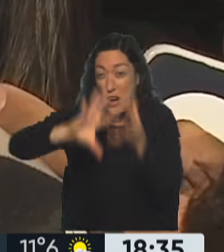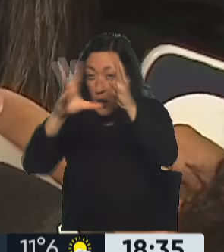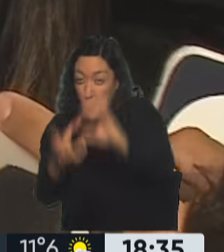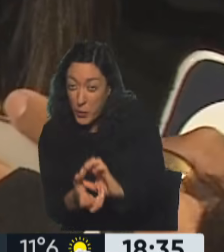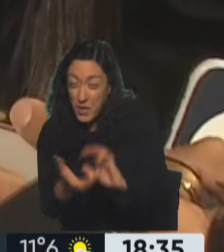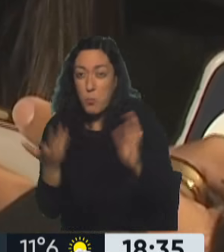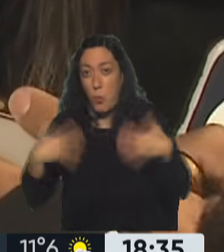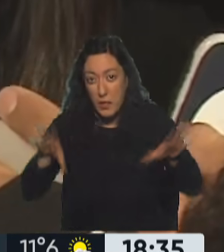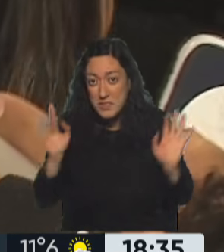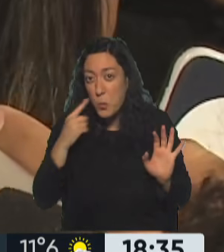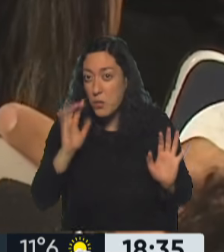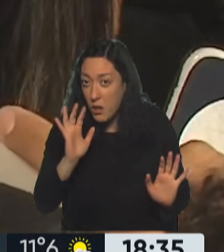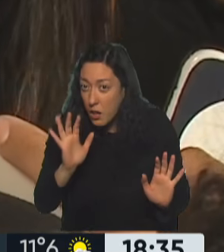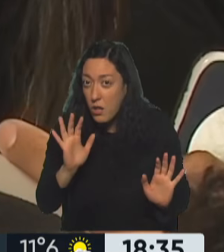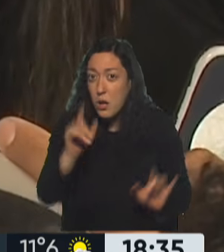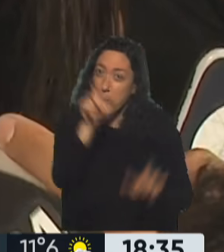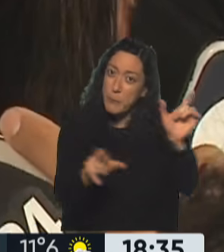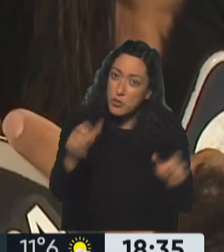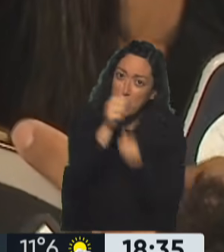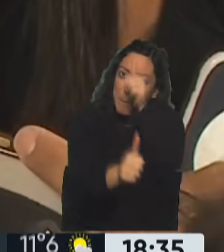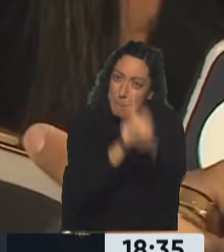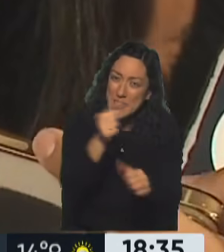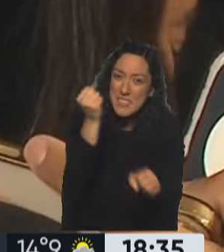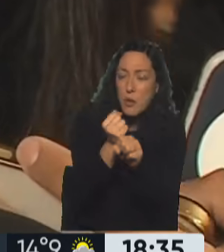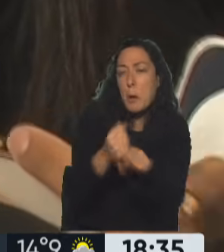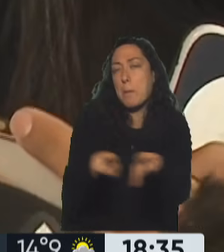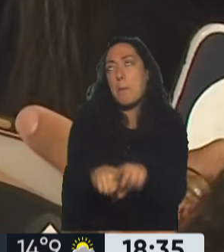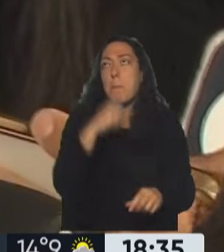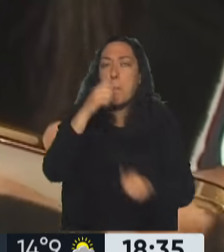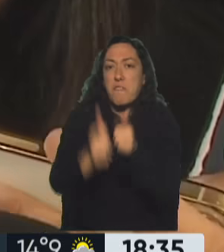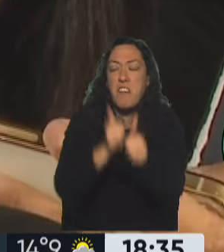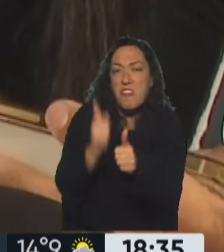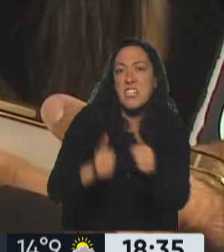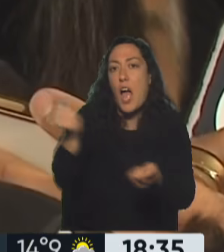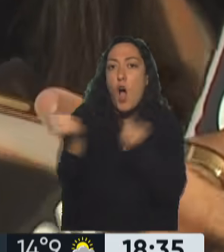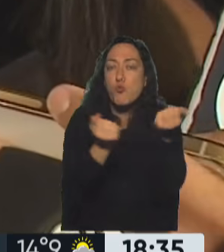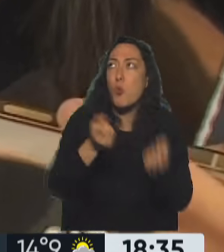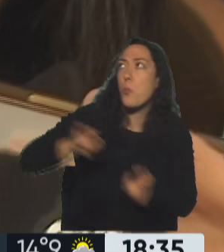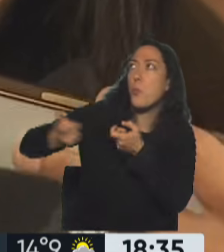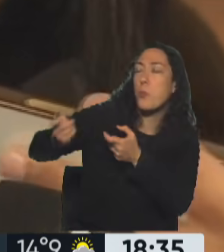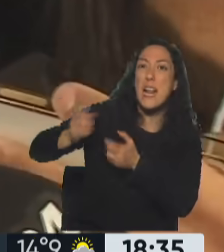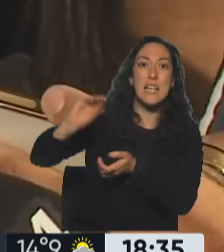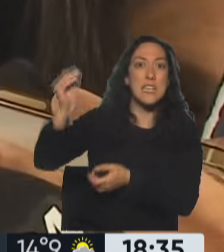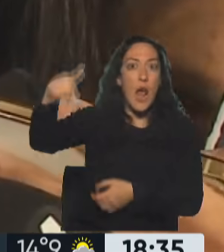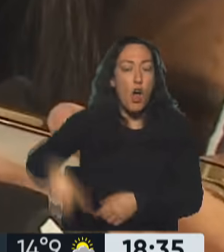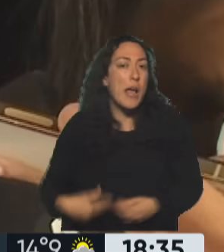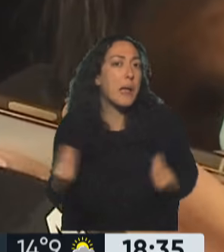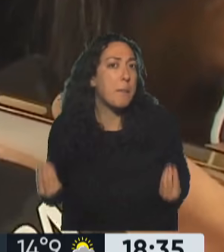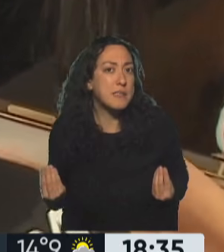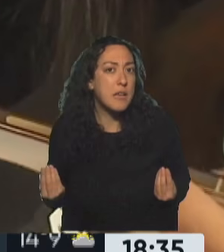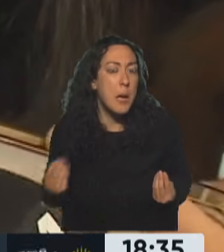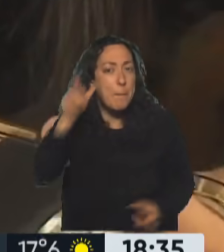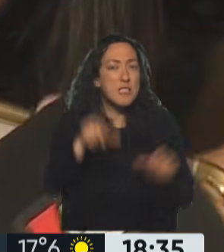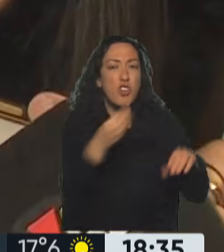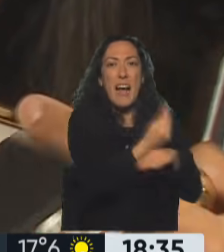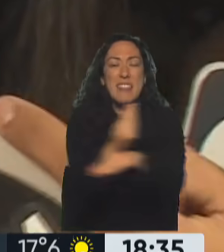los laburantes que trabajan en empresas, por ejemplo, automotrices, que hoy están exportando a Brasil, ¿qué significa que estos candidatos